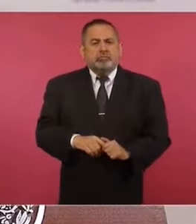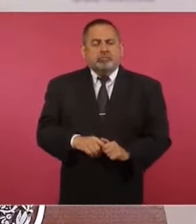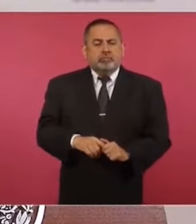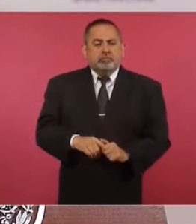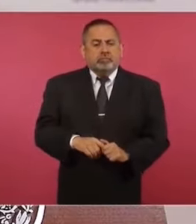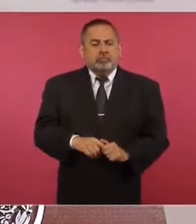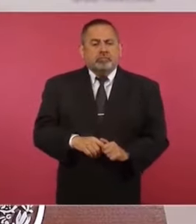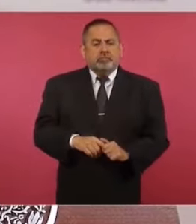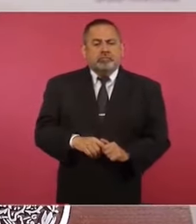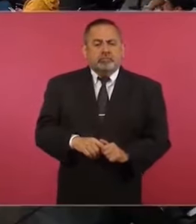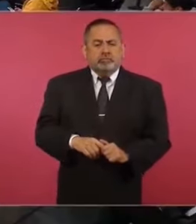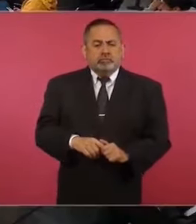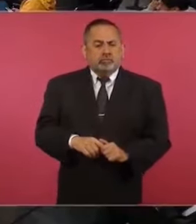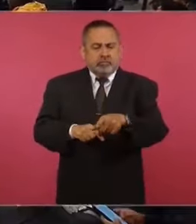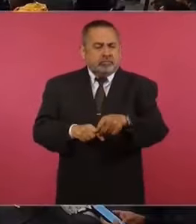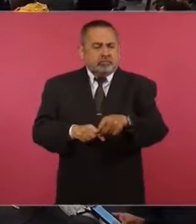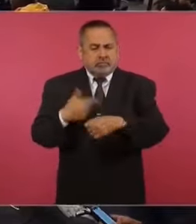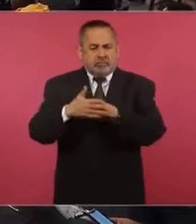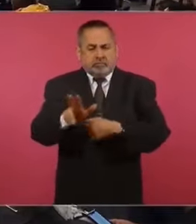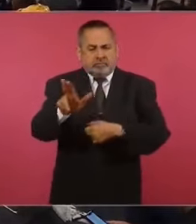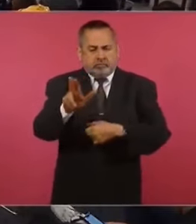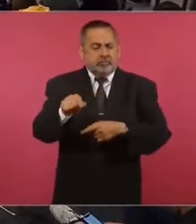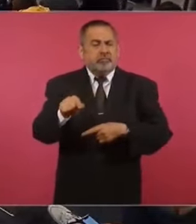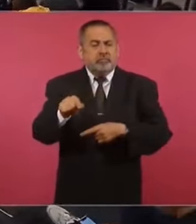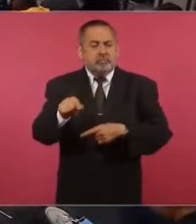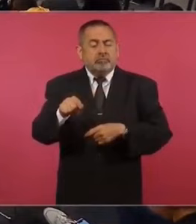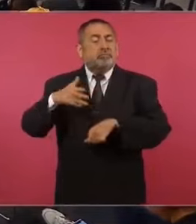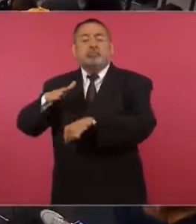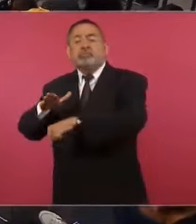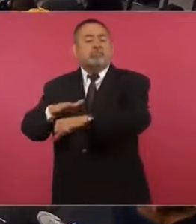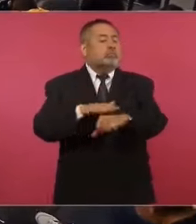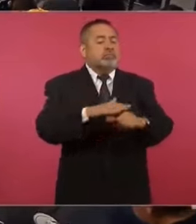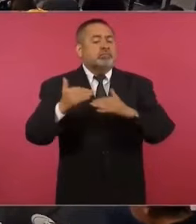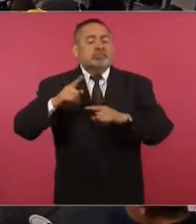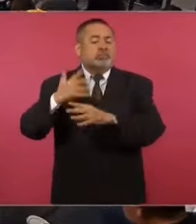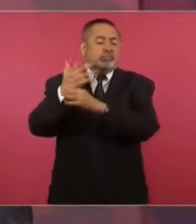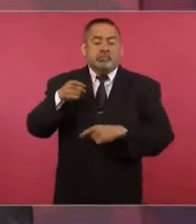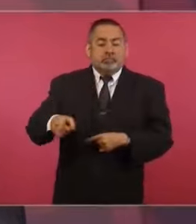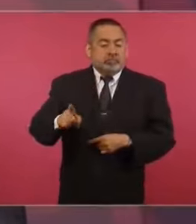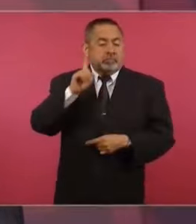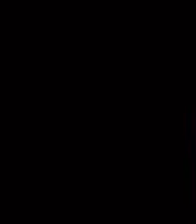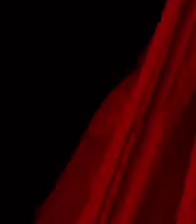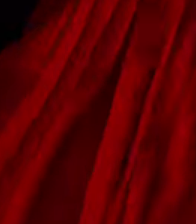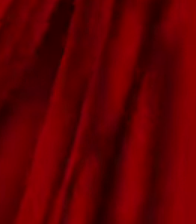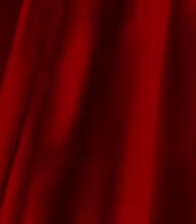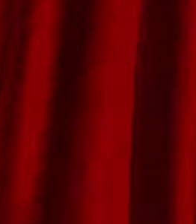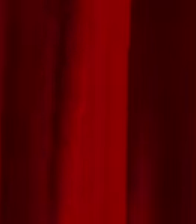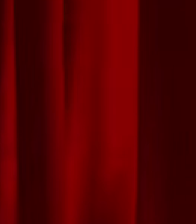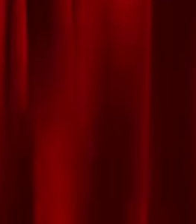una teleconferencia que está convocando la presidenta de Honduras.